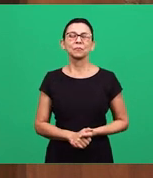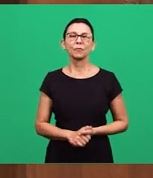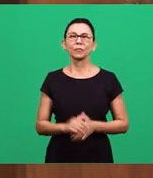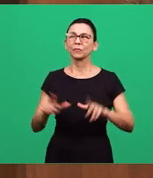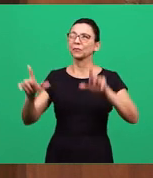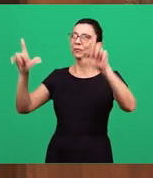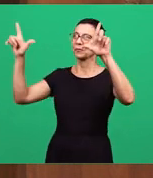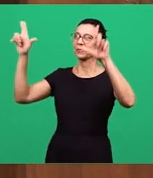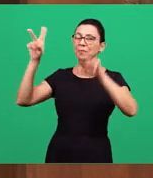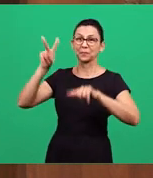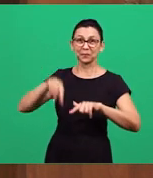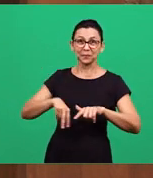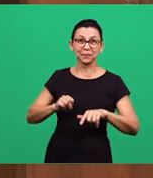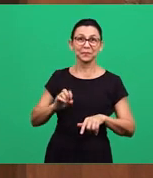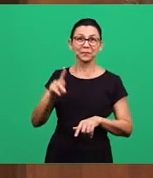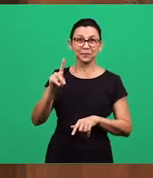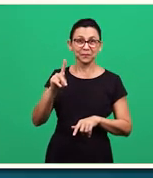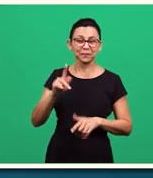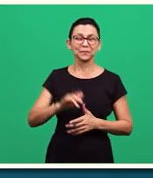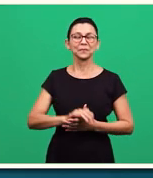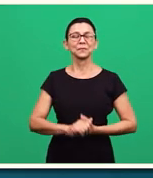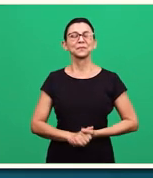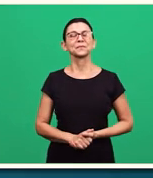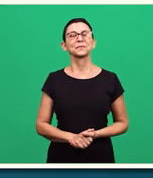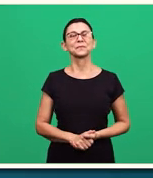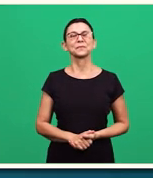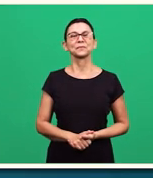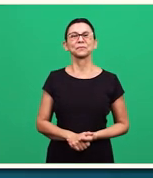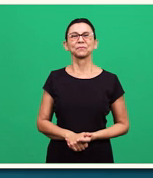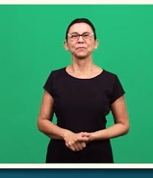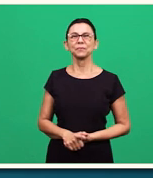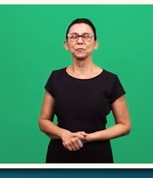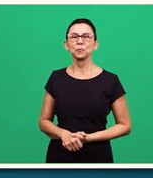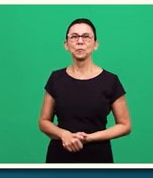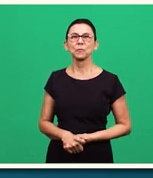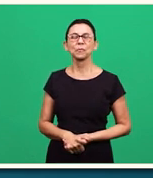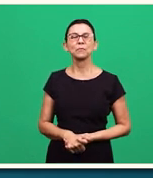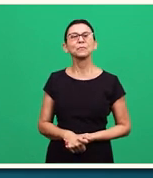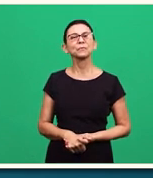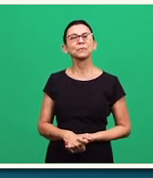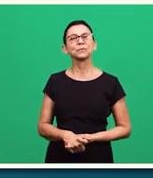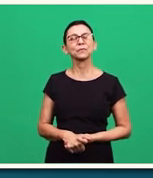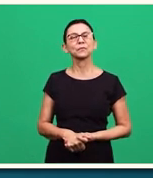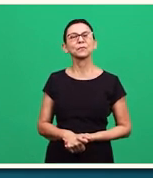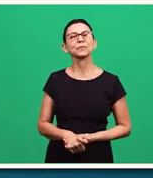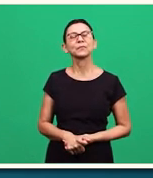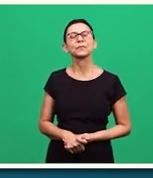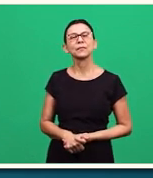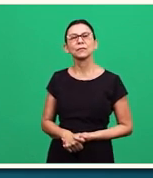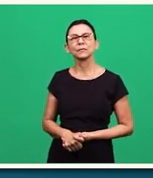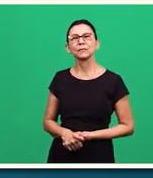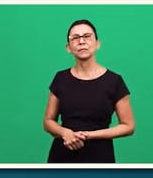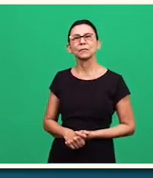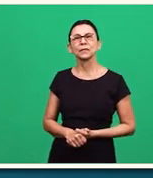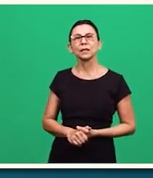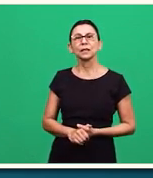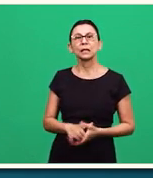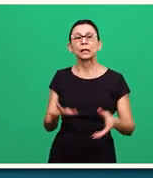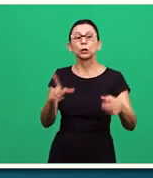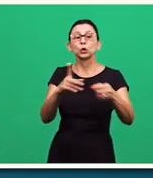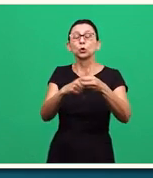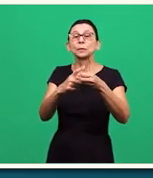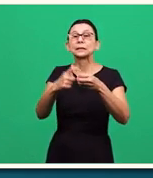entonces vamos a leer en el panel juntos. Vamos, así dice la palabra de Dios. Había pastores en la misma